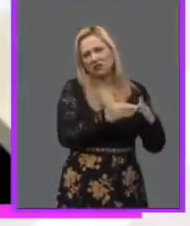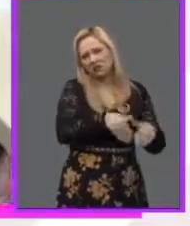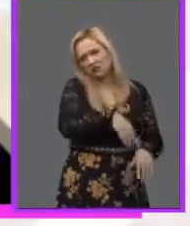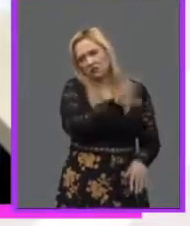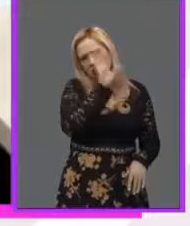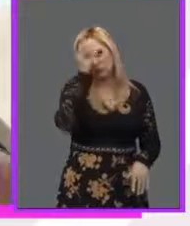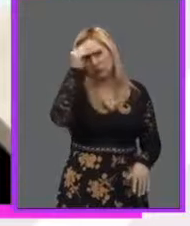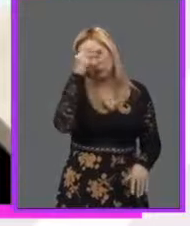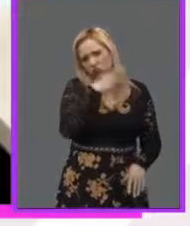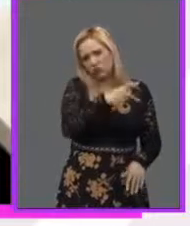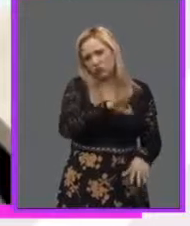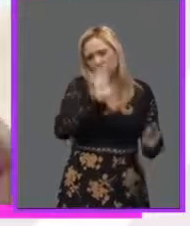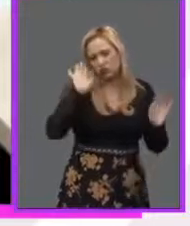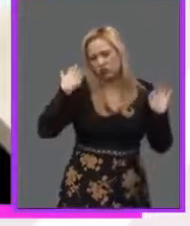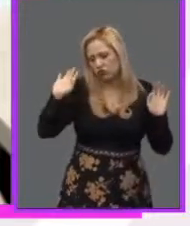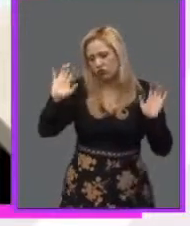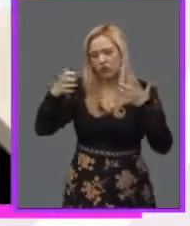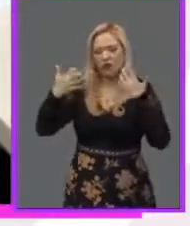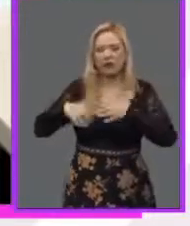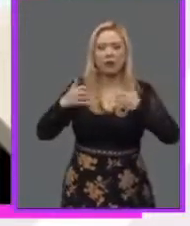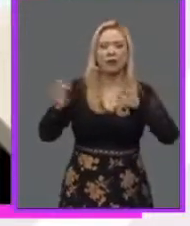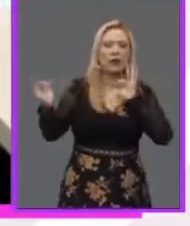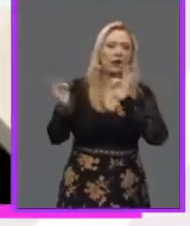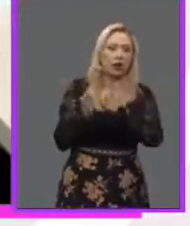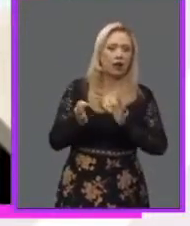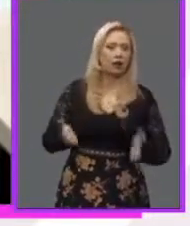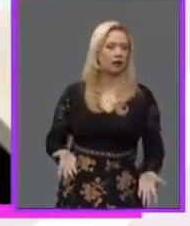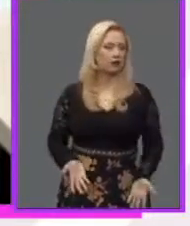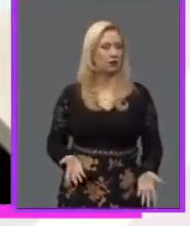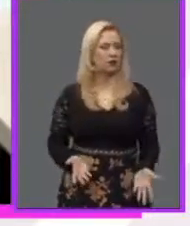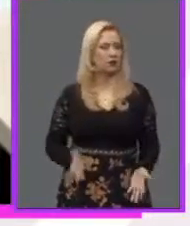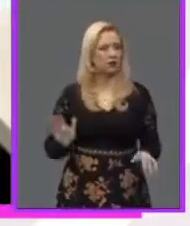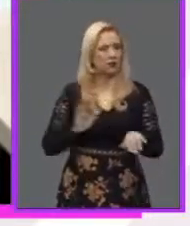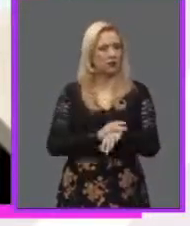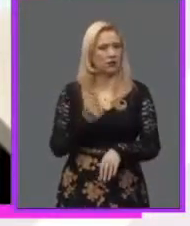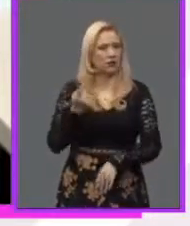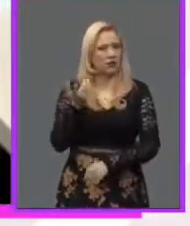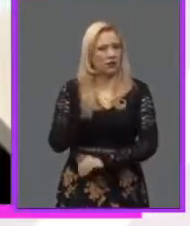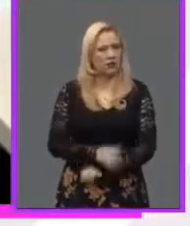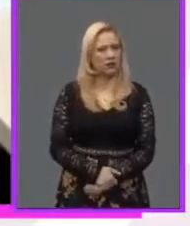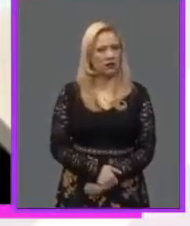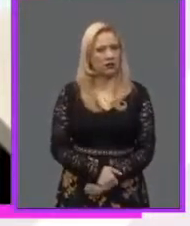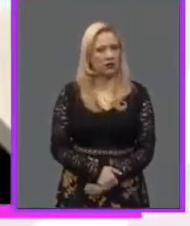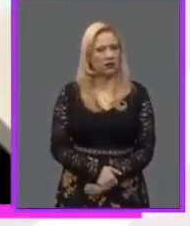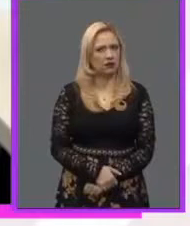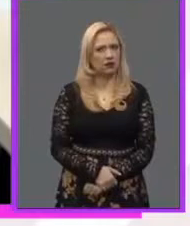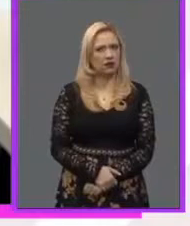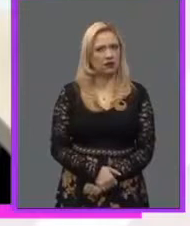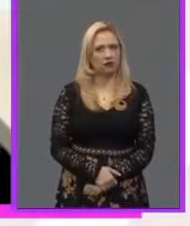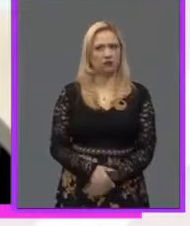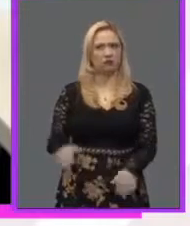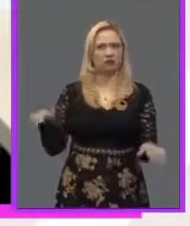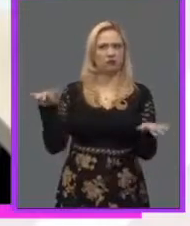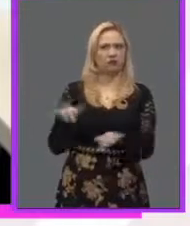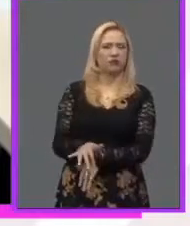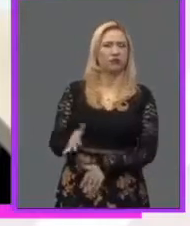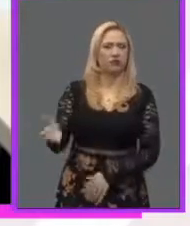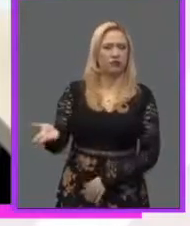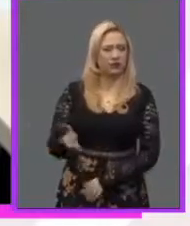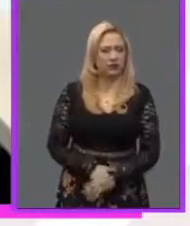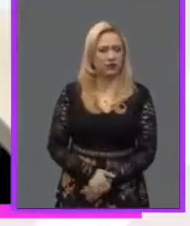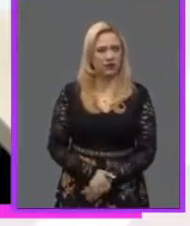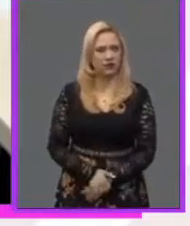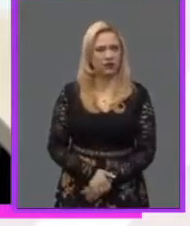discursos en conjunto, lo que vemos es, bueno, al final del día, ¿por qué se les daba ese trato a estas personas que